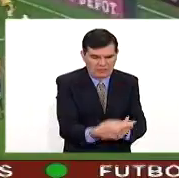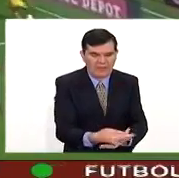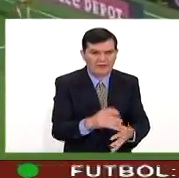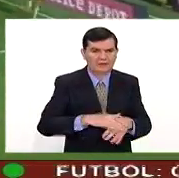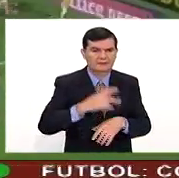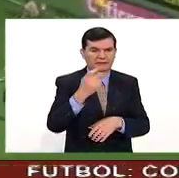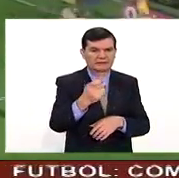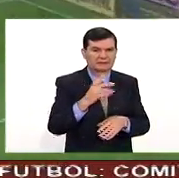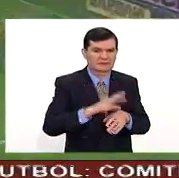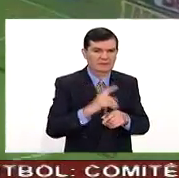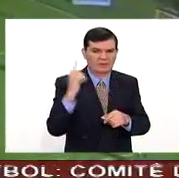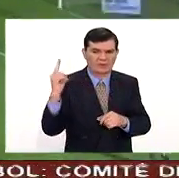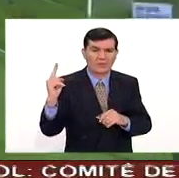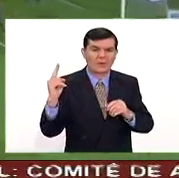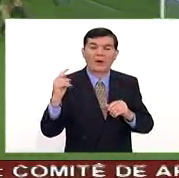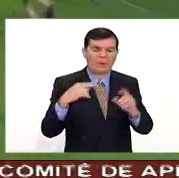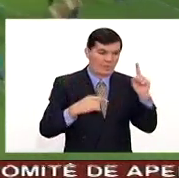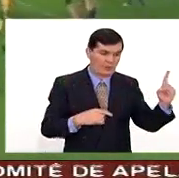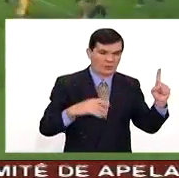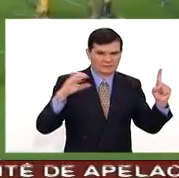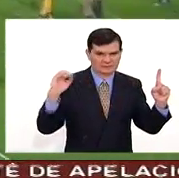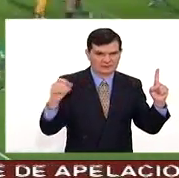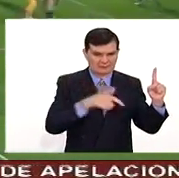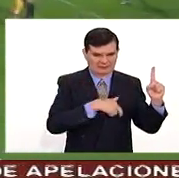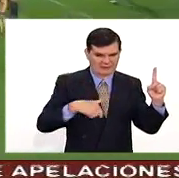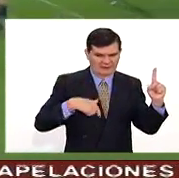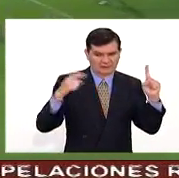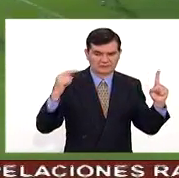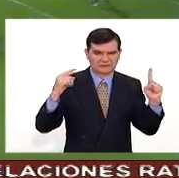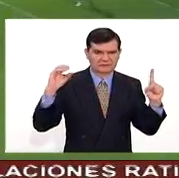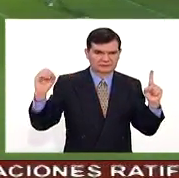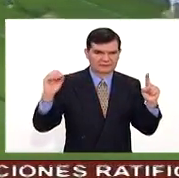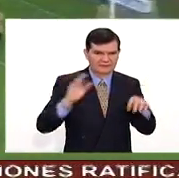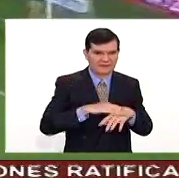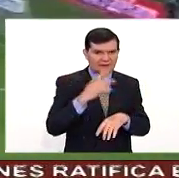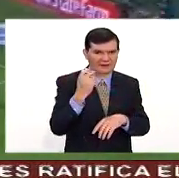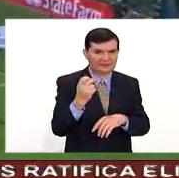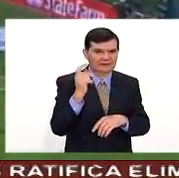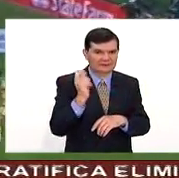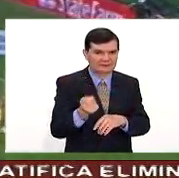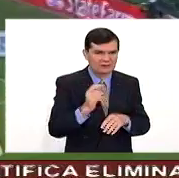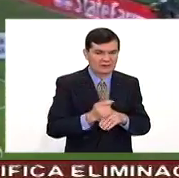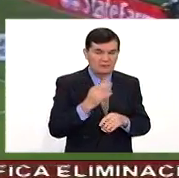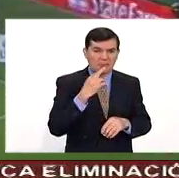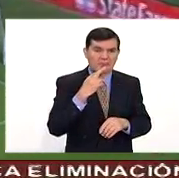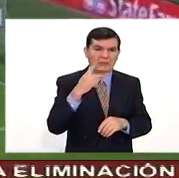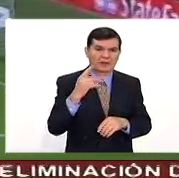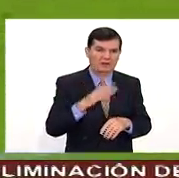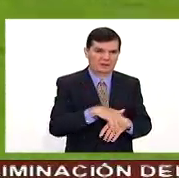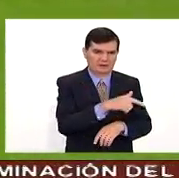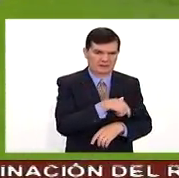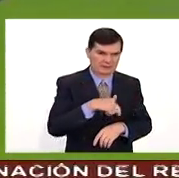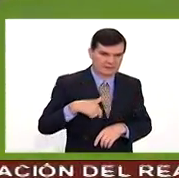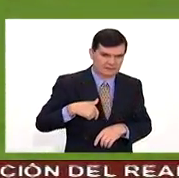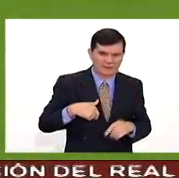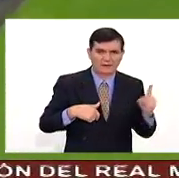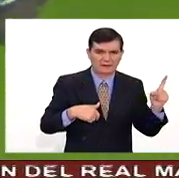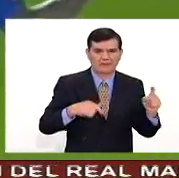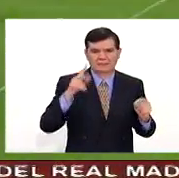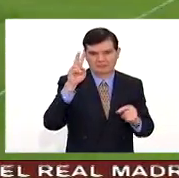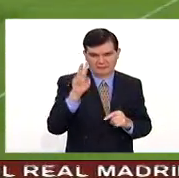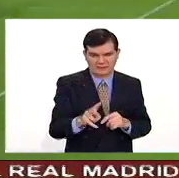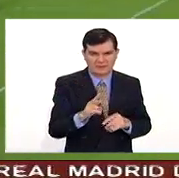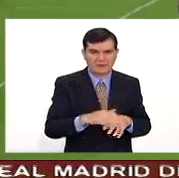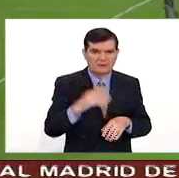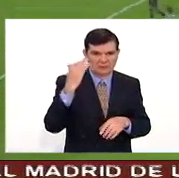con eso pues iba el 1-0 y se rompía el esquema táctico. No por eso quiere decir que fue mejor el equipo de Tigres. La verdad es